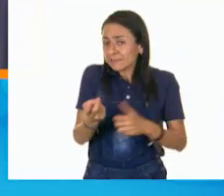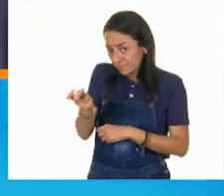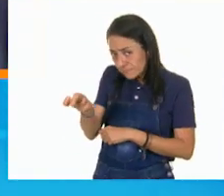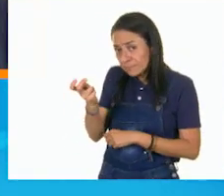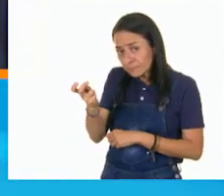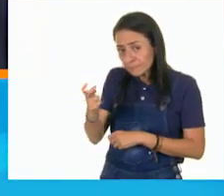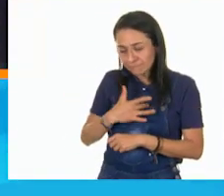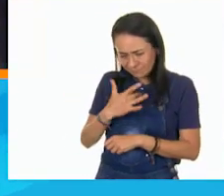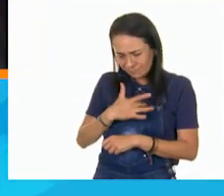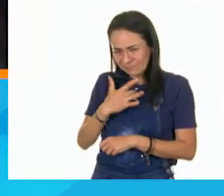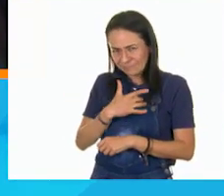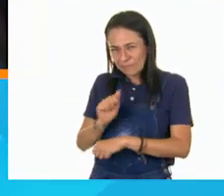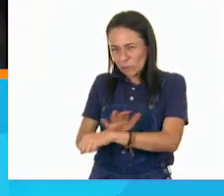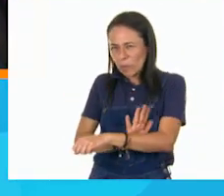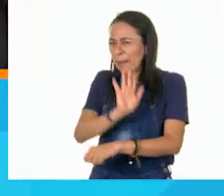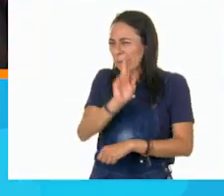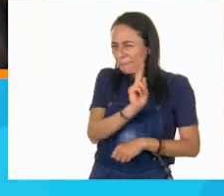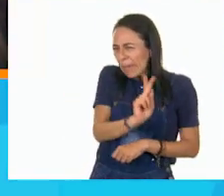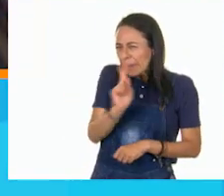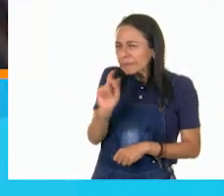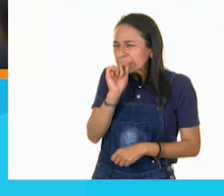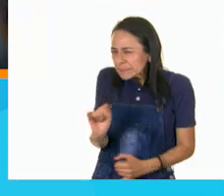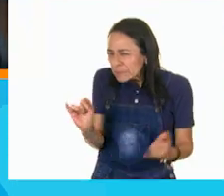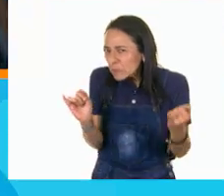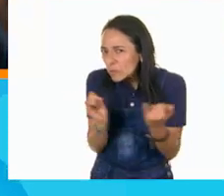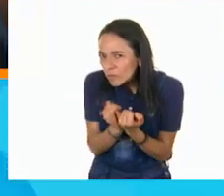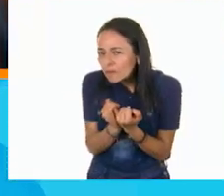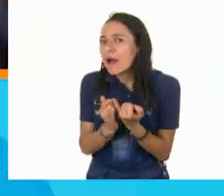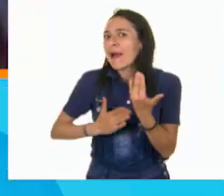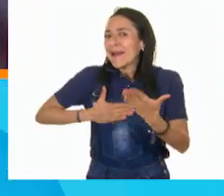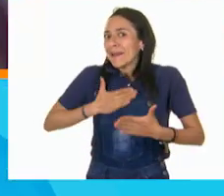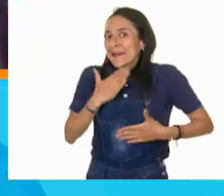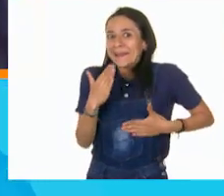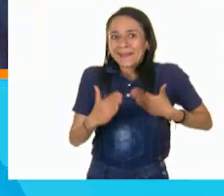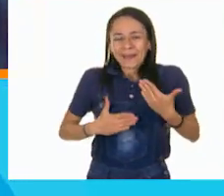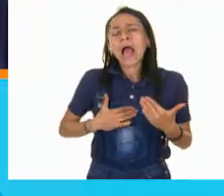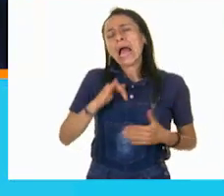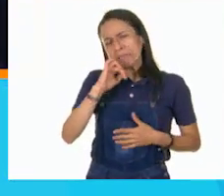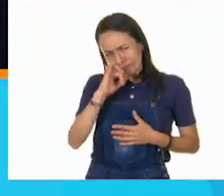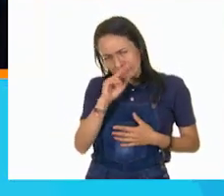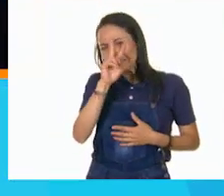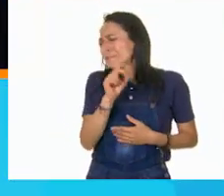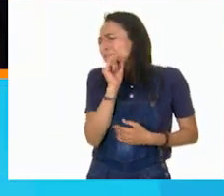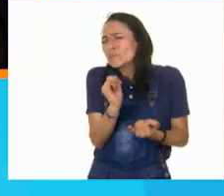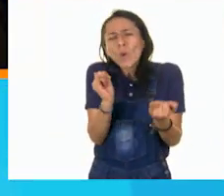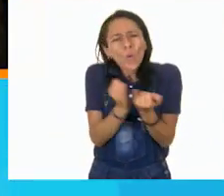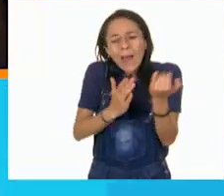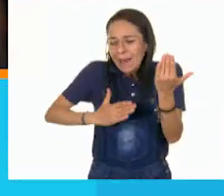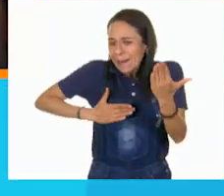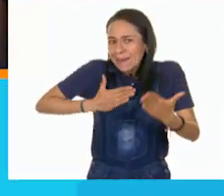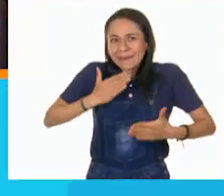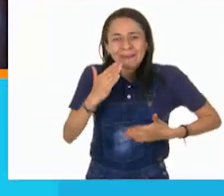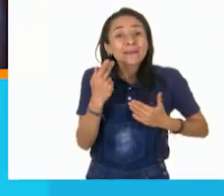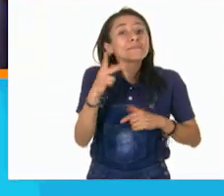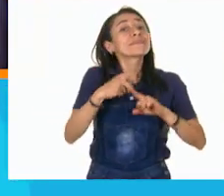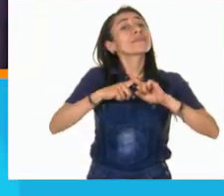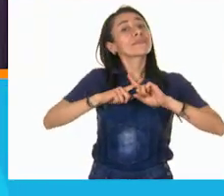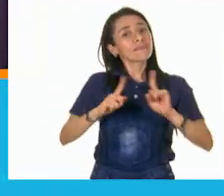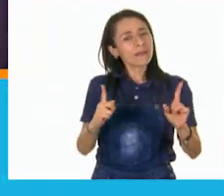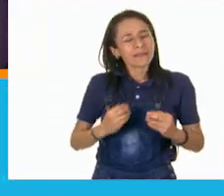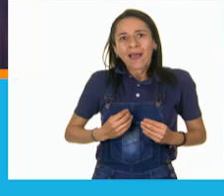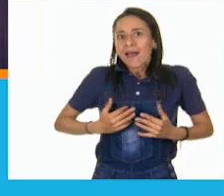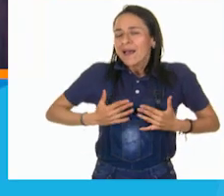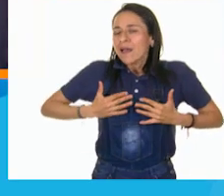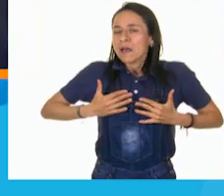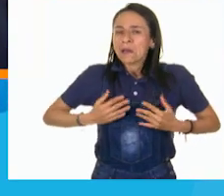emociones parecidas a la alegría son alegría, pero en una intensidad diferente. Las expresamos